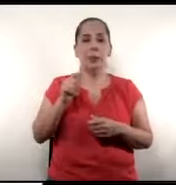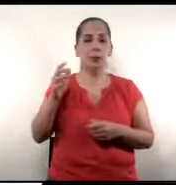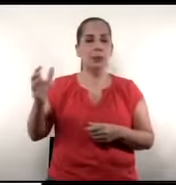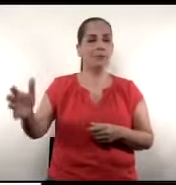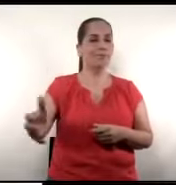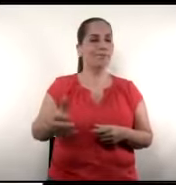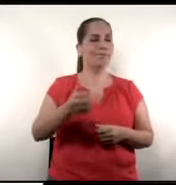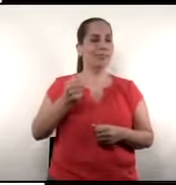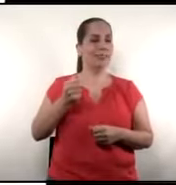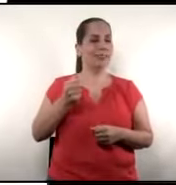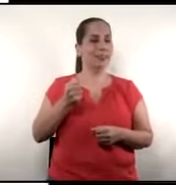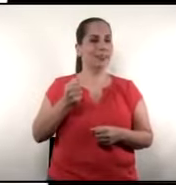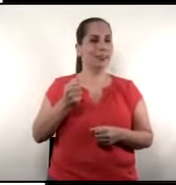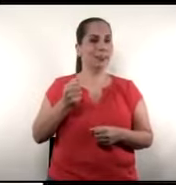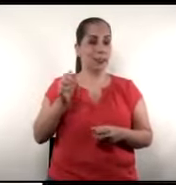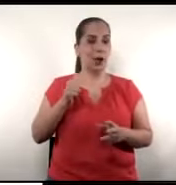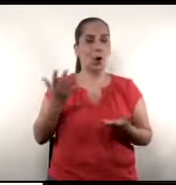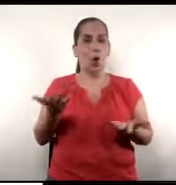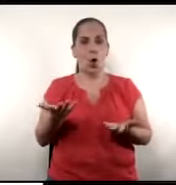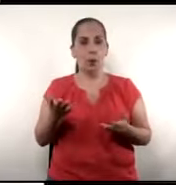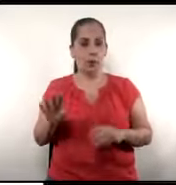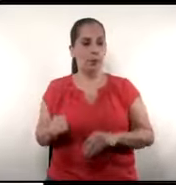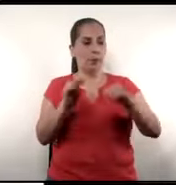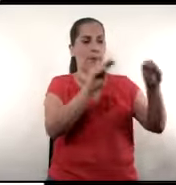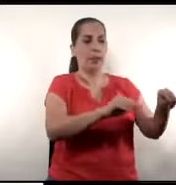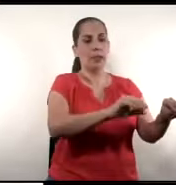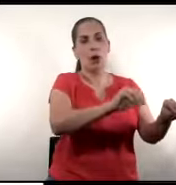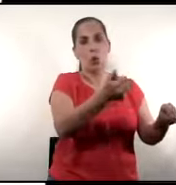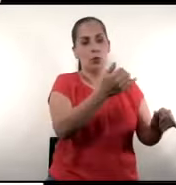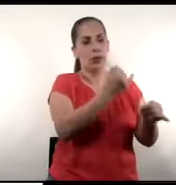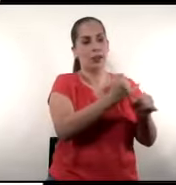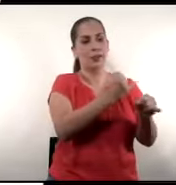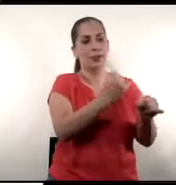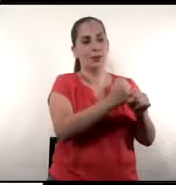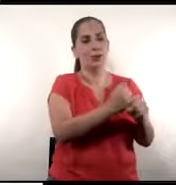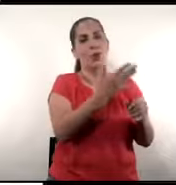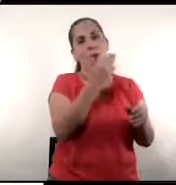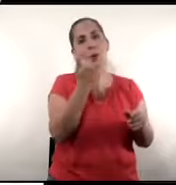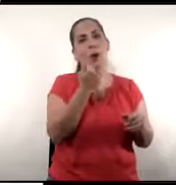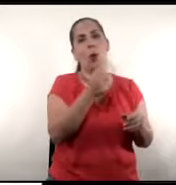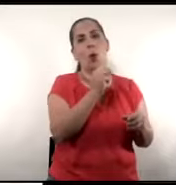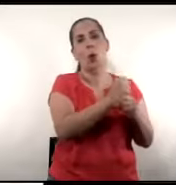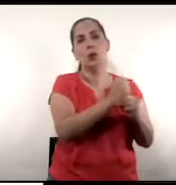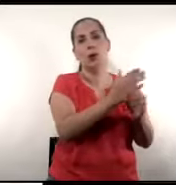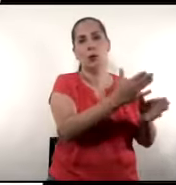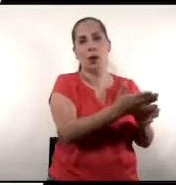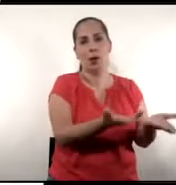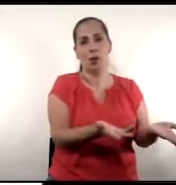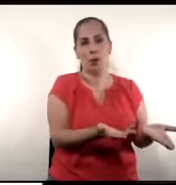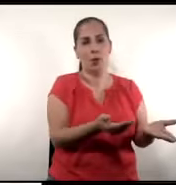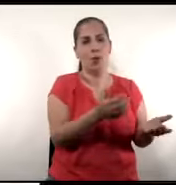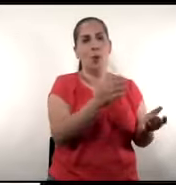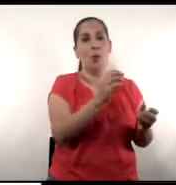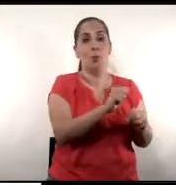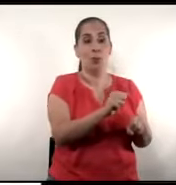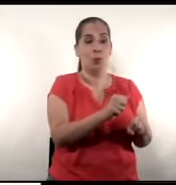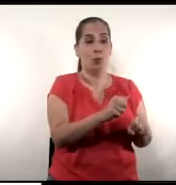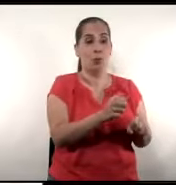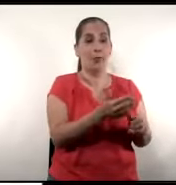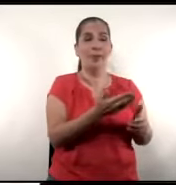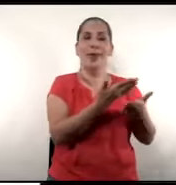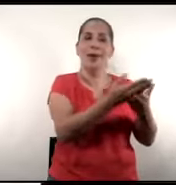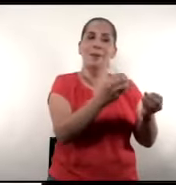enviándolas a las instituciones donde ellos pueden dar su mayor valor agregado, donde le pueden hacer el mayor aporte